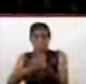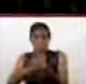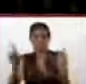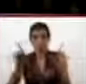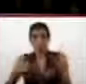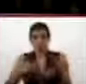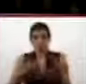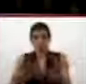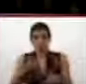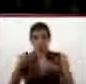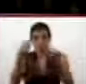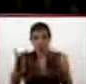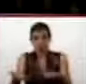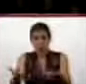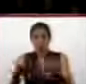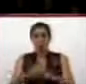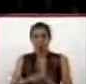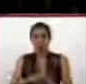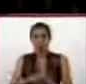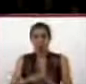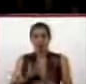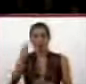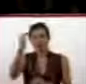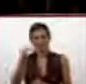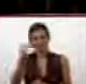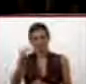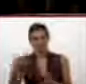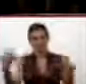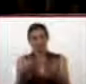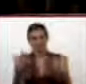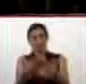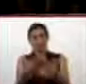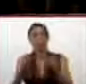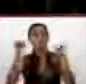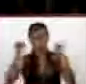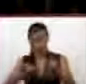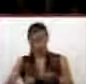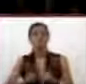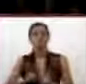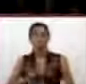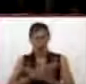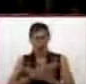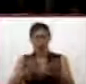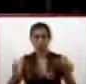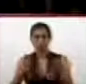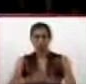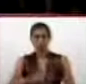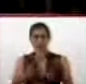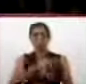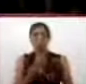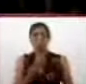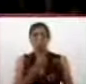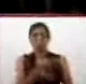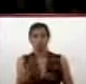pueda proporcionar para reducir la violencia en el país será muy bien recibido por la colectividad.